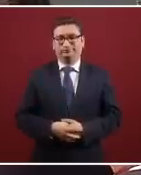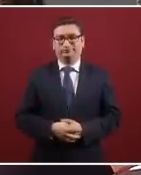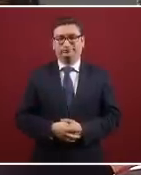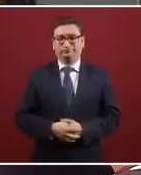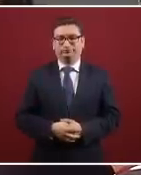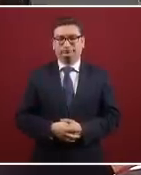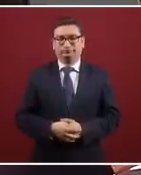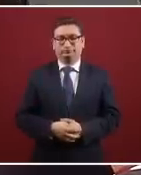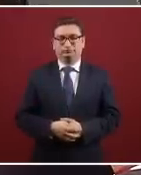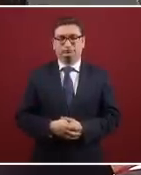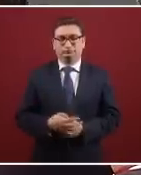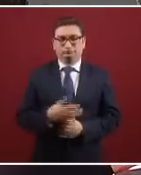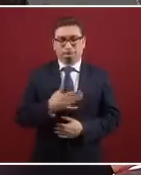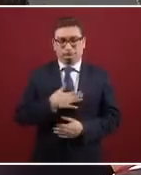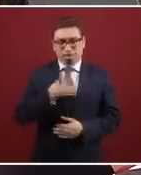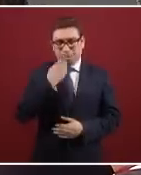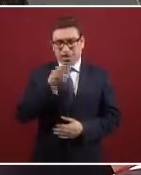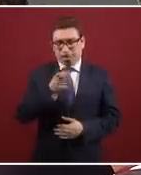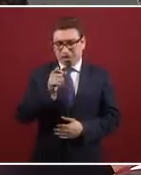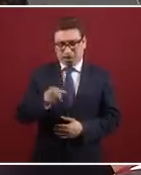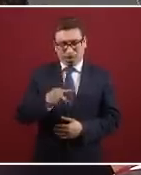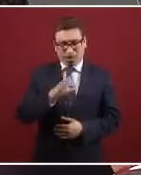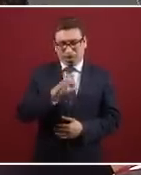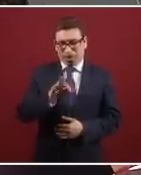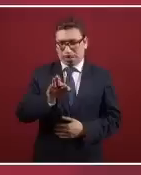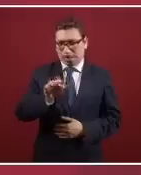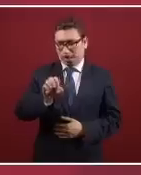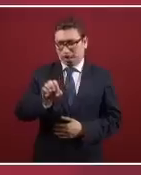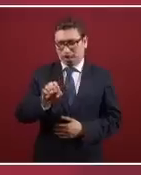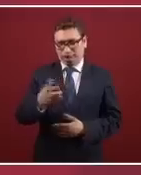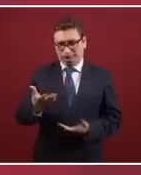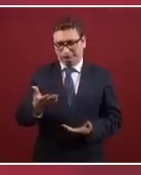Y estoy hablando de la Comisión Federal de Electricidad,